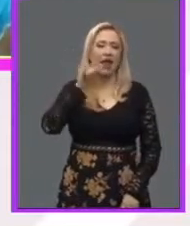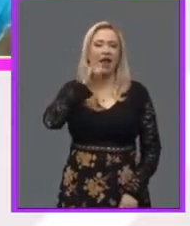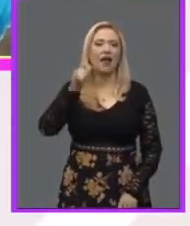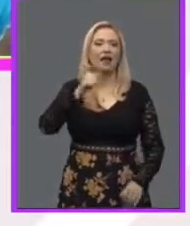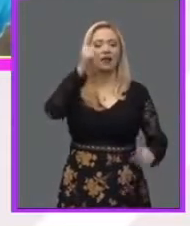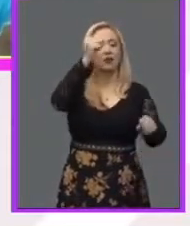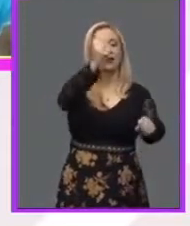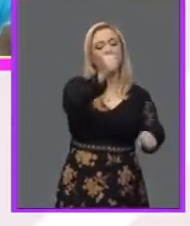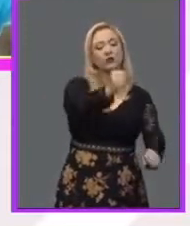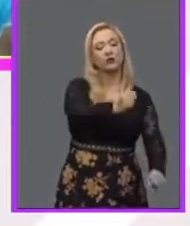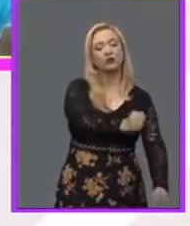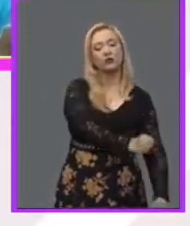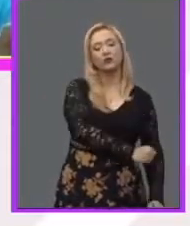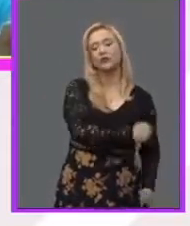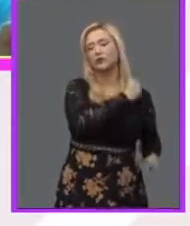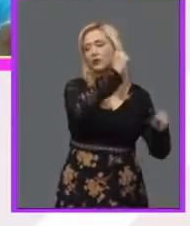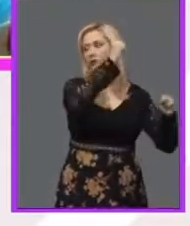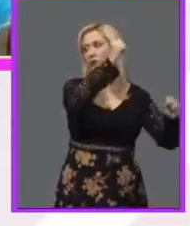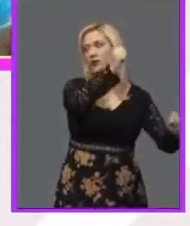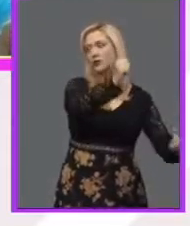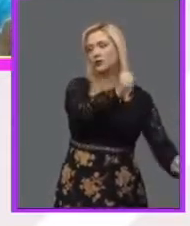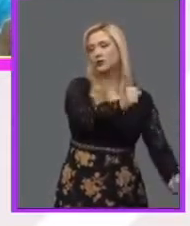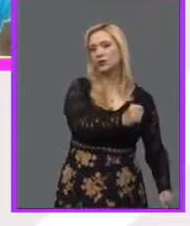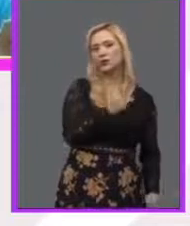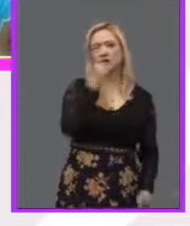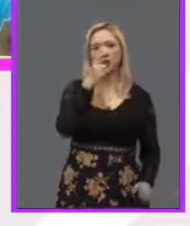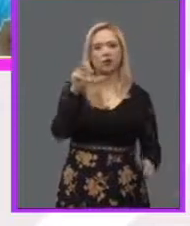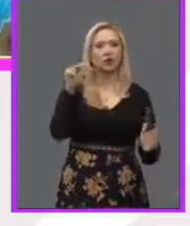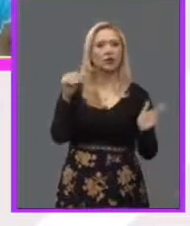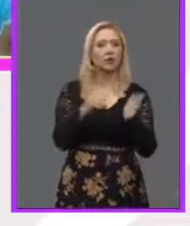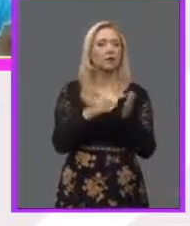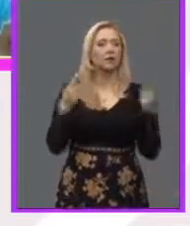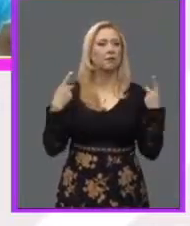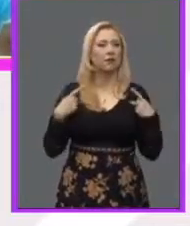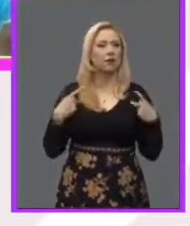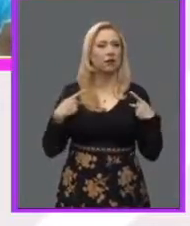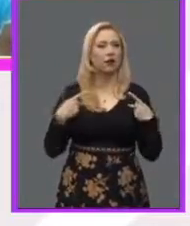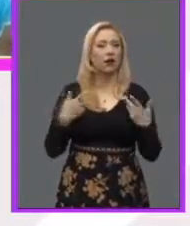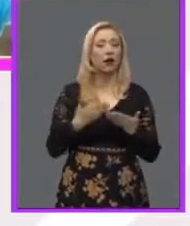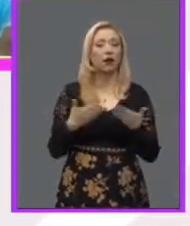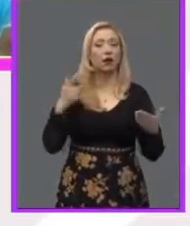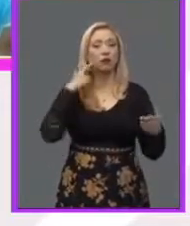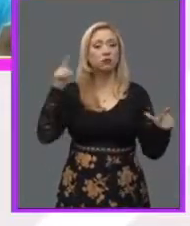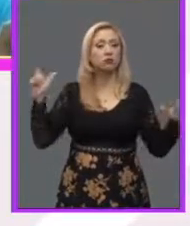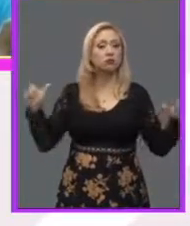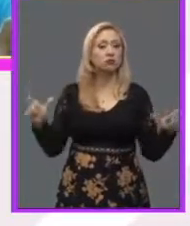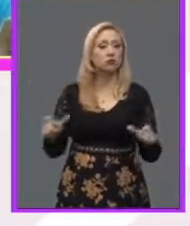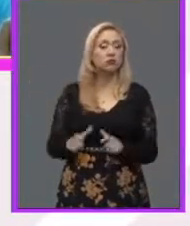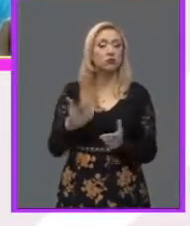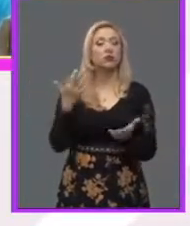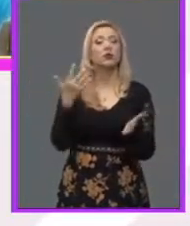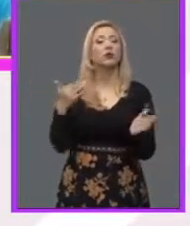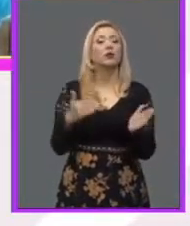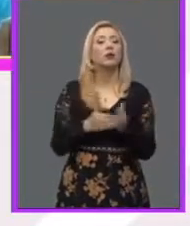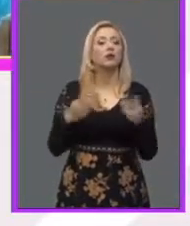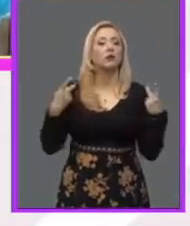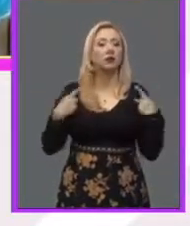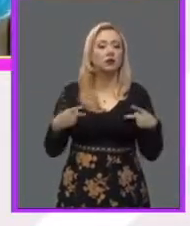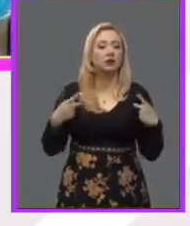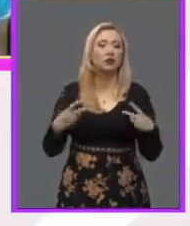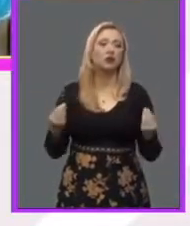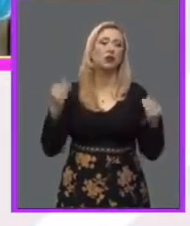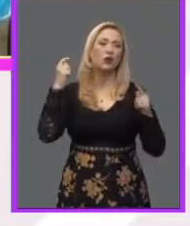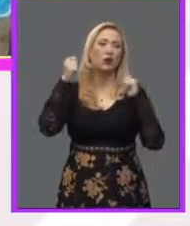por ahí de los 70 tenía 180,000 habitantes, hoy día está entre 50,000, un poquito menos de habitantes. Porque por el proceso